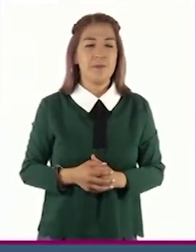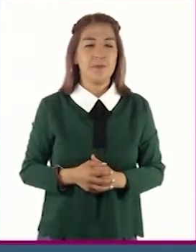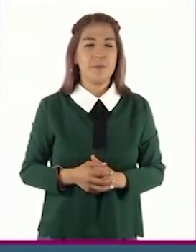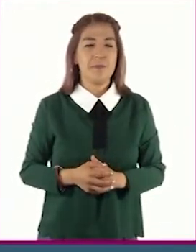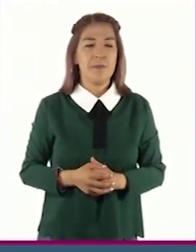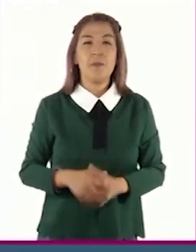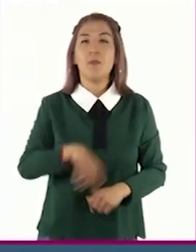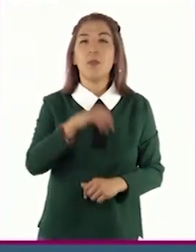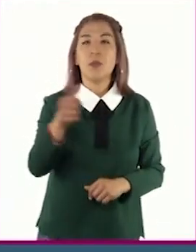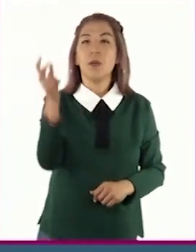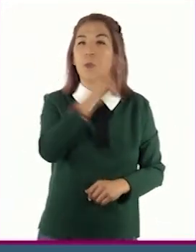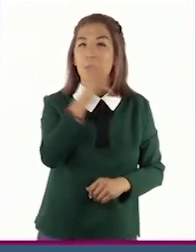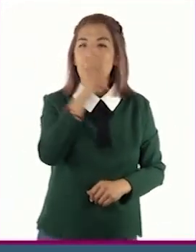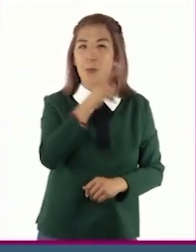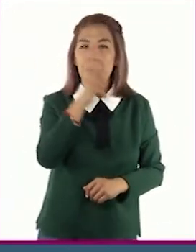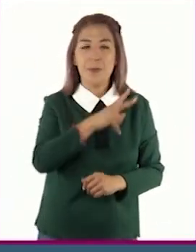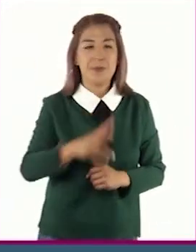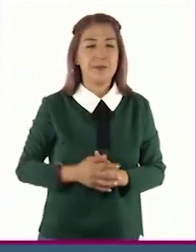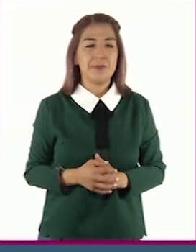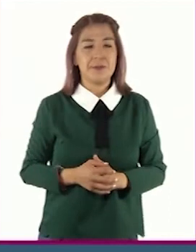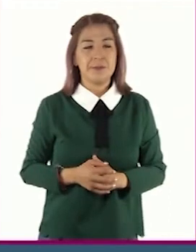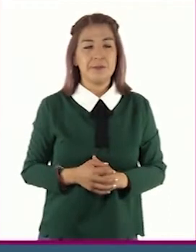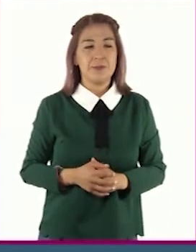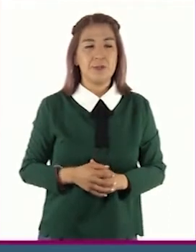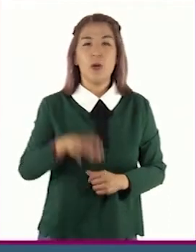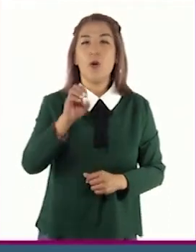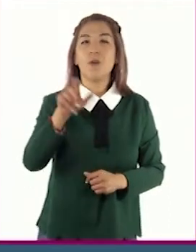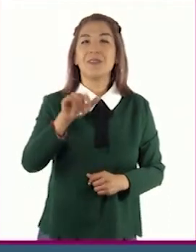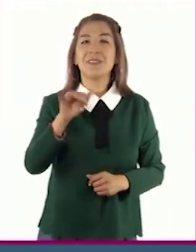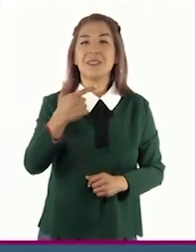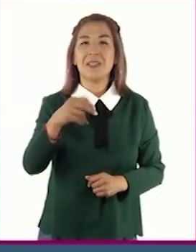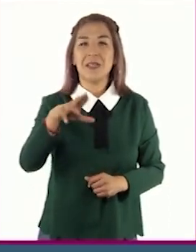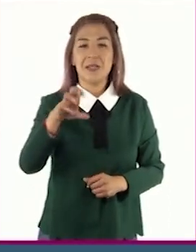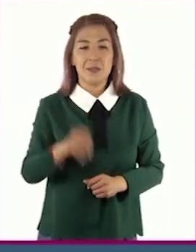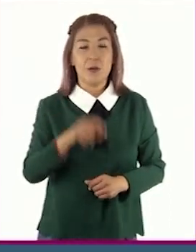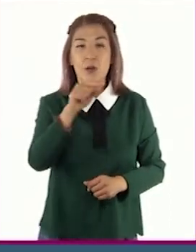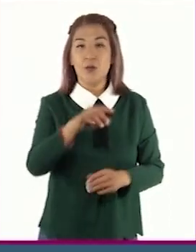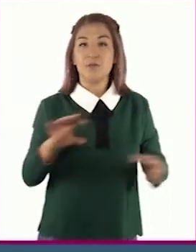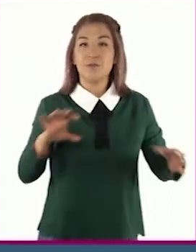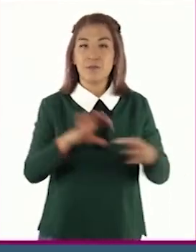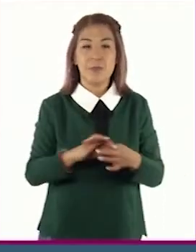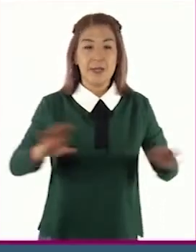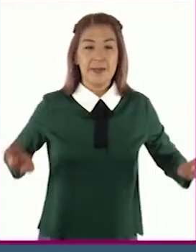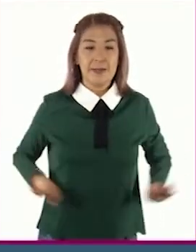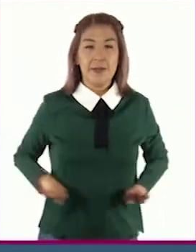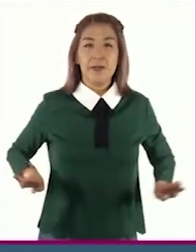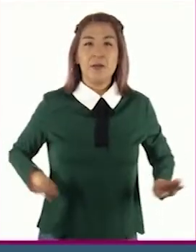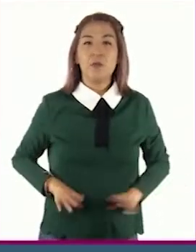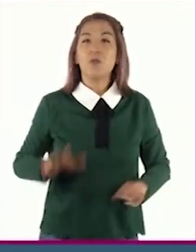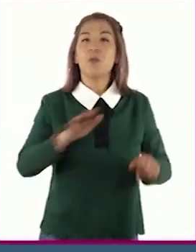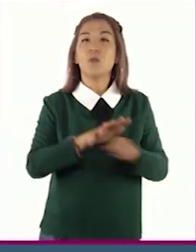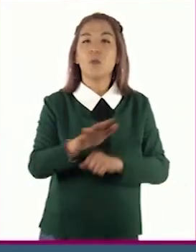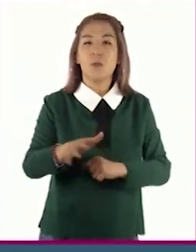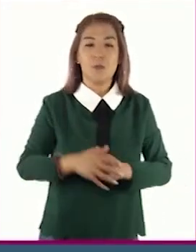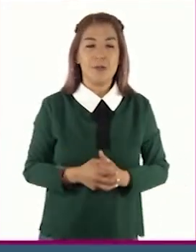Y el oxígeno, que al formar estos compuestos, generalmente